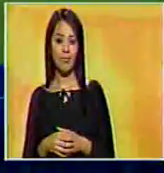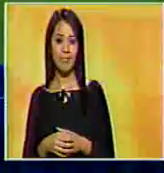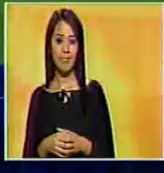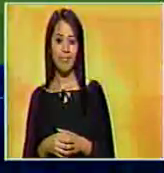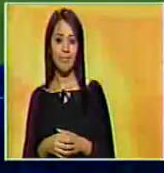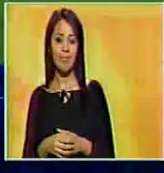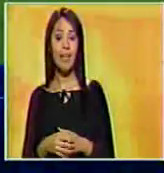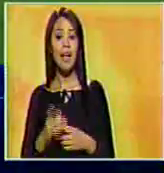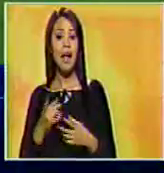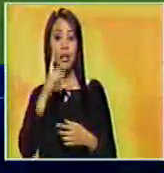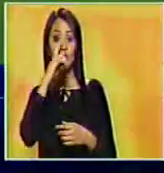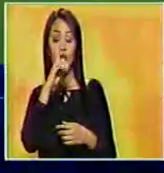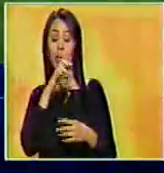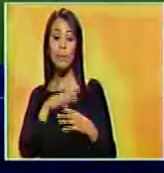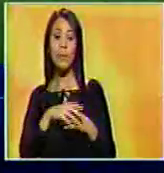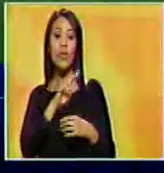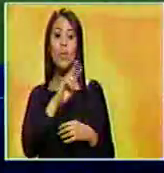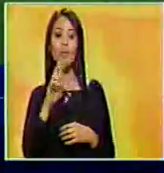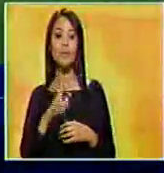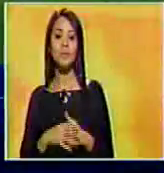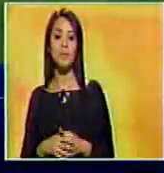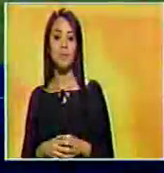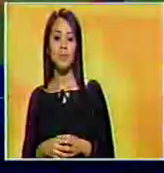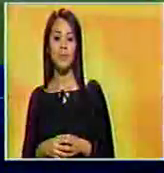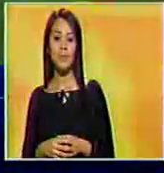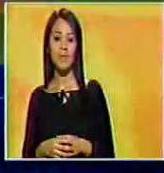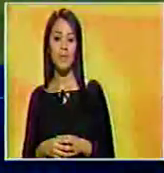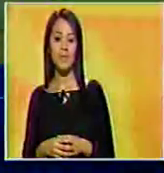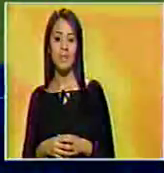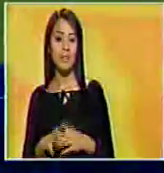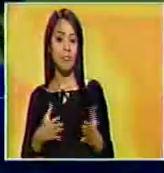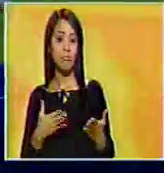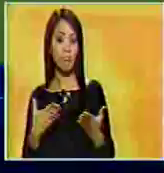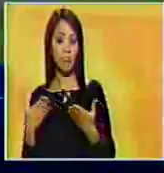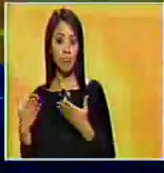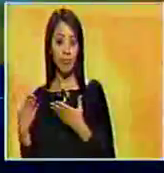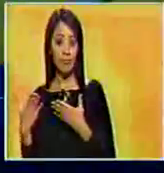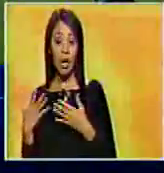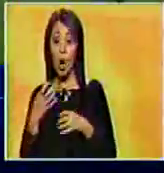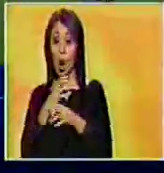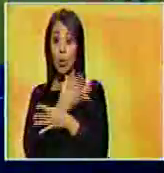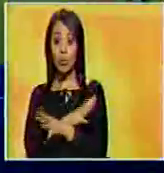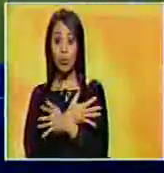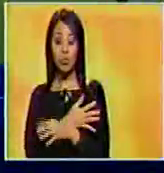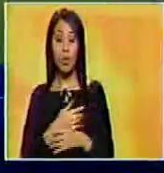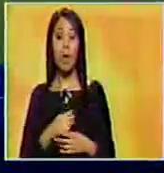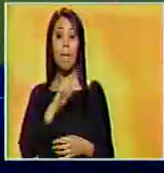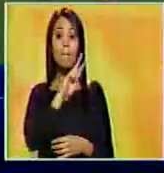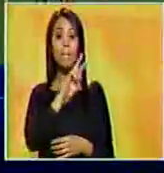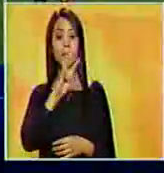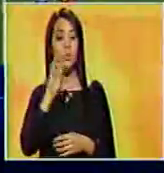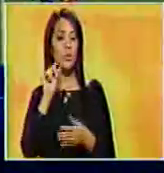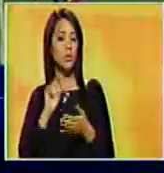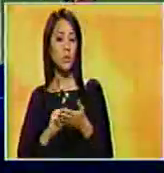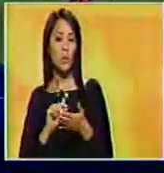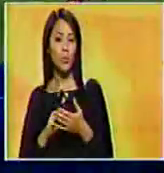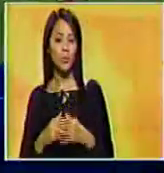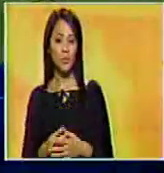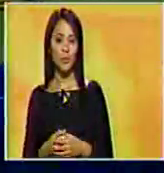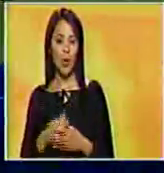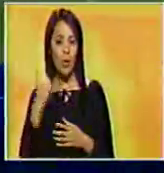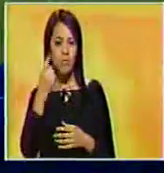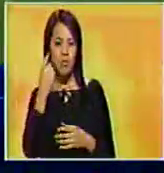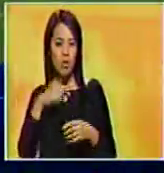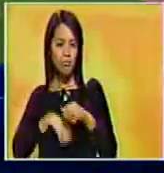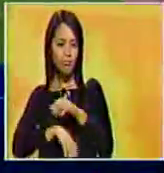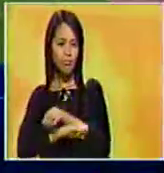Qatar 2022, buscará aguarle la fiesta a unos guaraníes que marchan séptimos con 24 puntos y buscan su pase